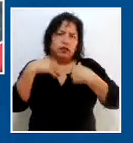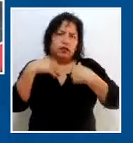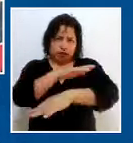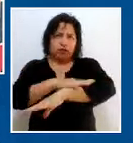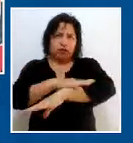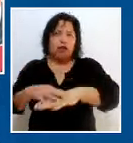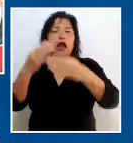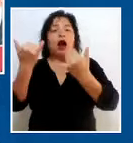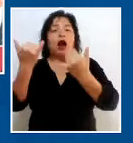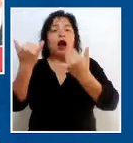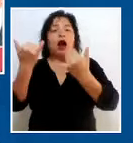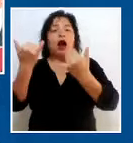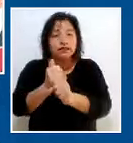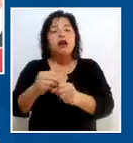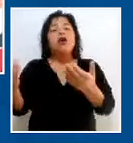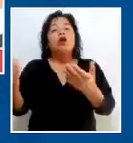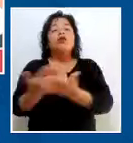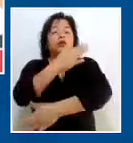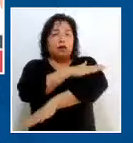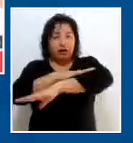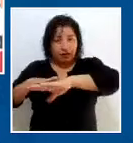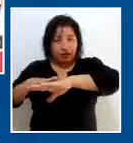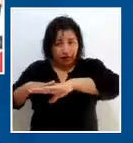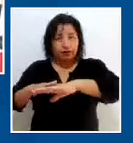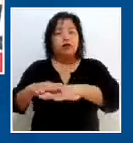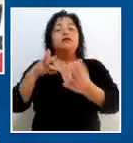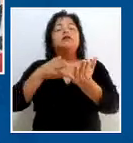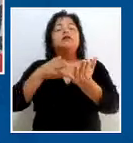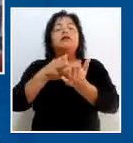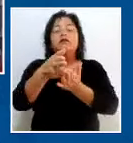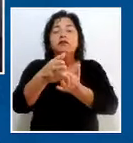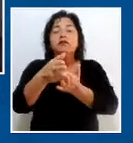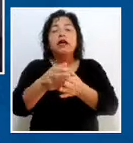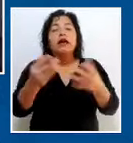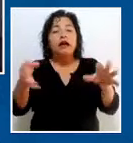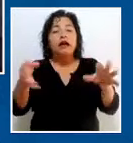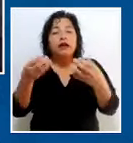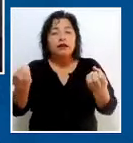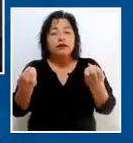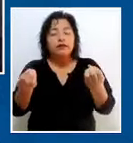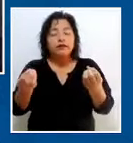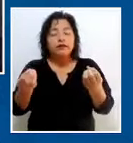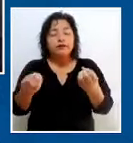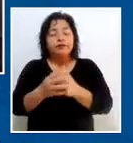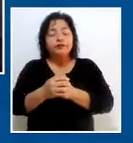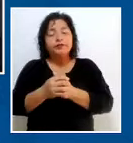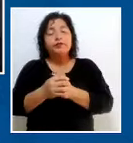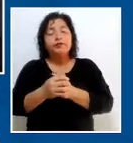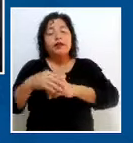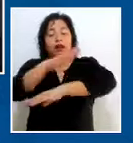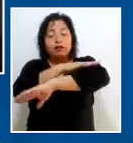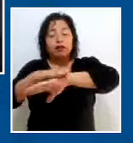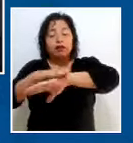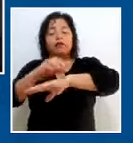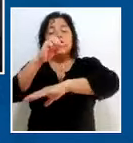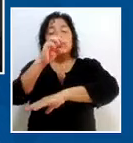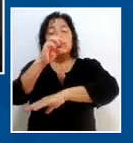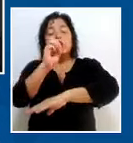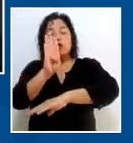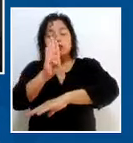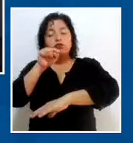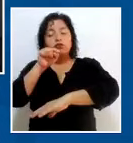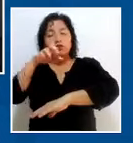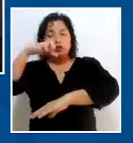una plataforma en materia de transparencia que se da a través de la plataforma gov.p,